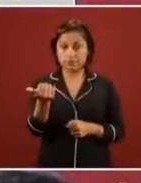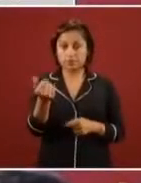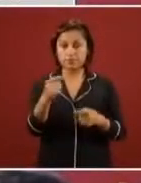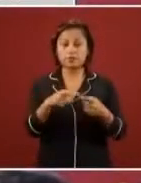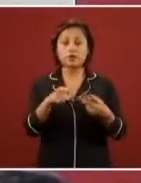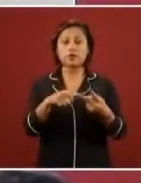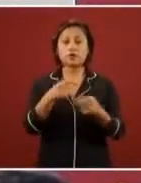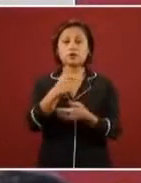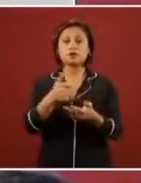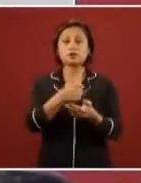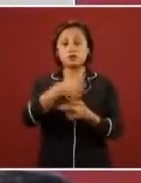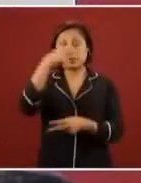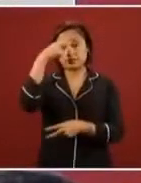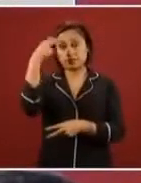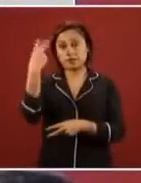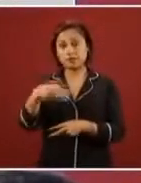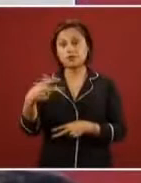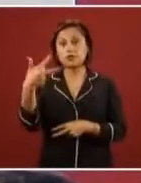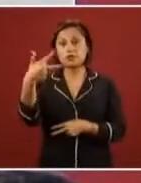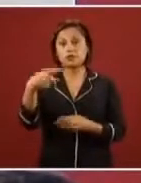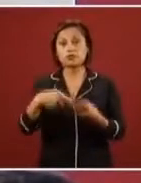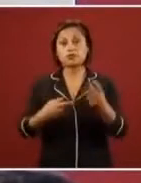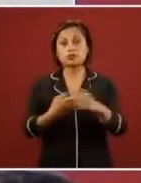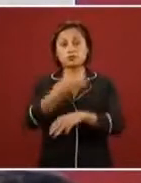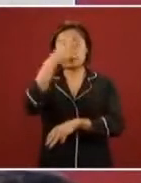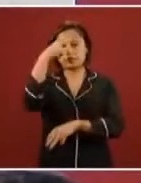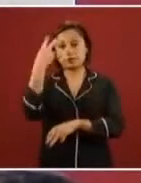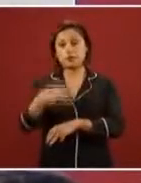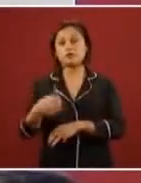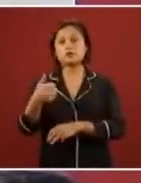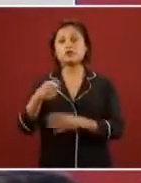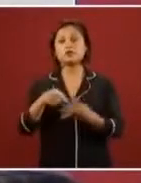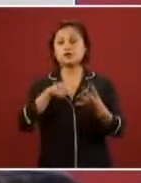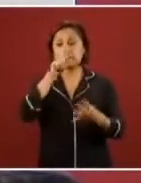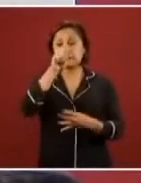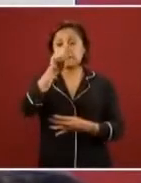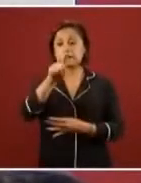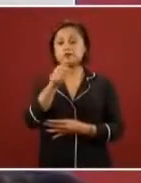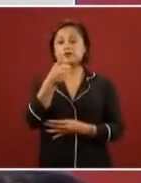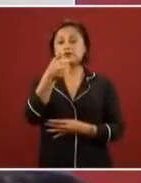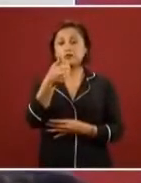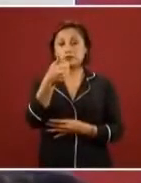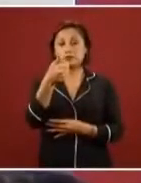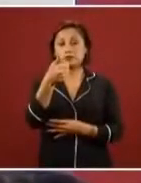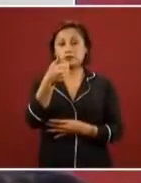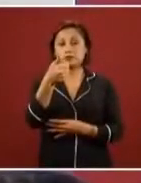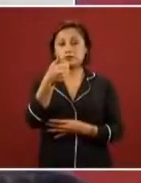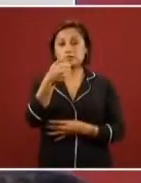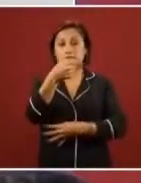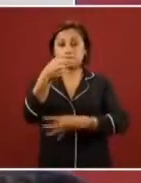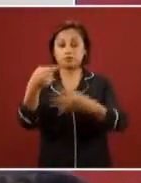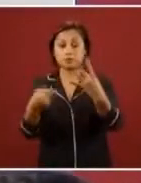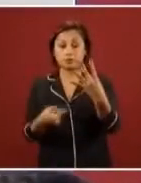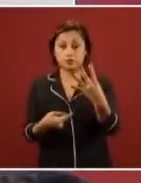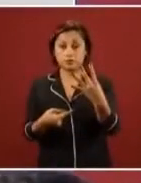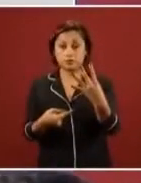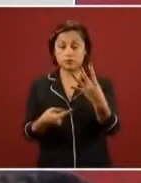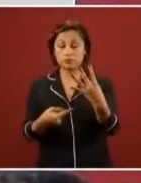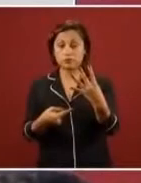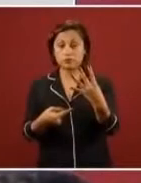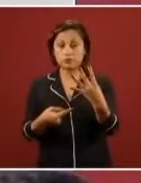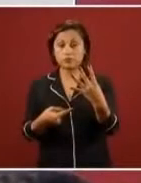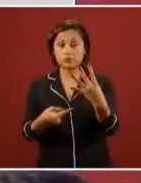Ciudad de México, 8. Estado de México, 6. Jalisco, 6. En estos 4,